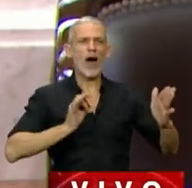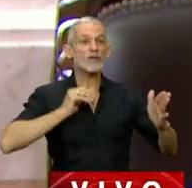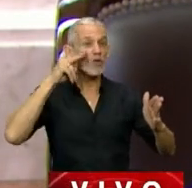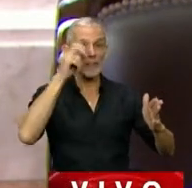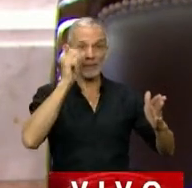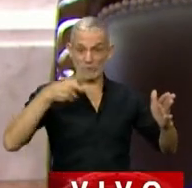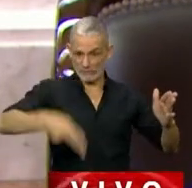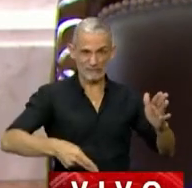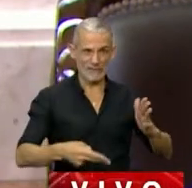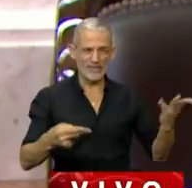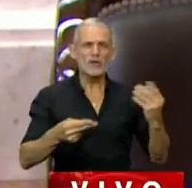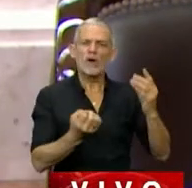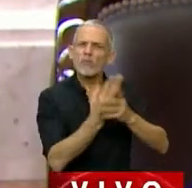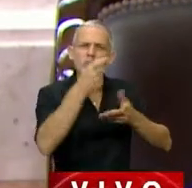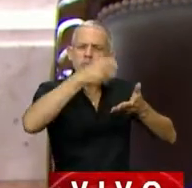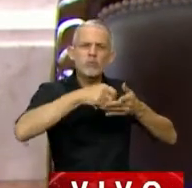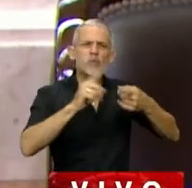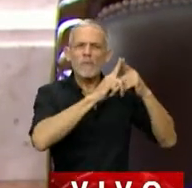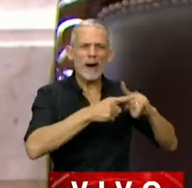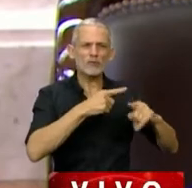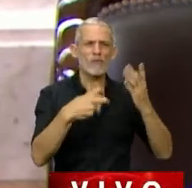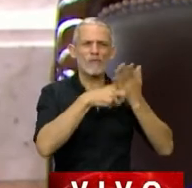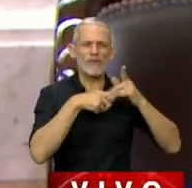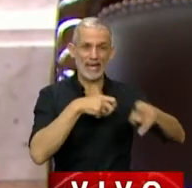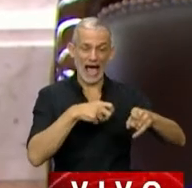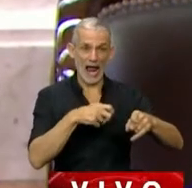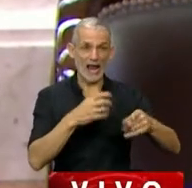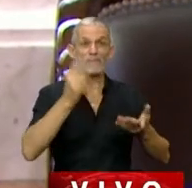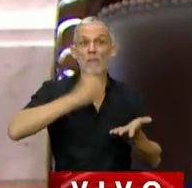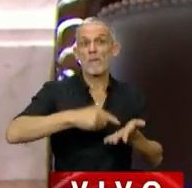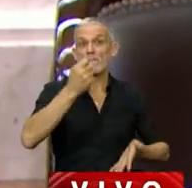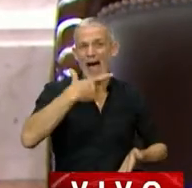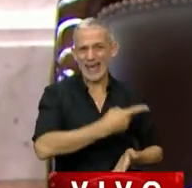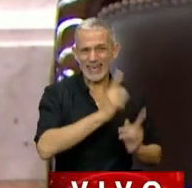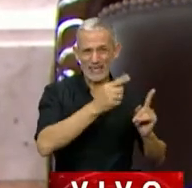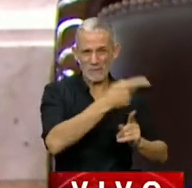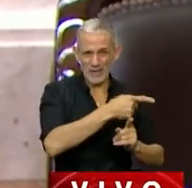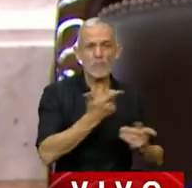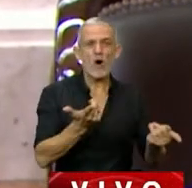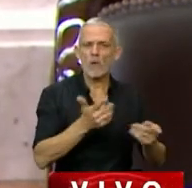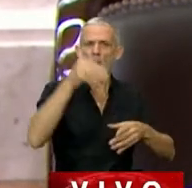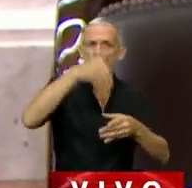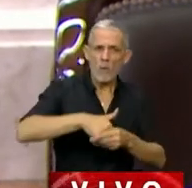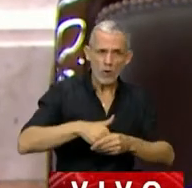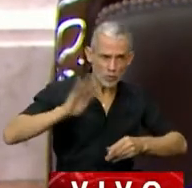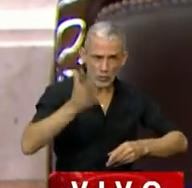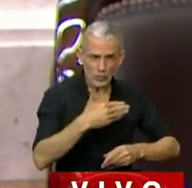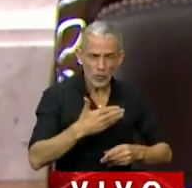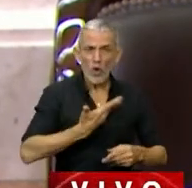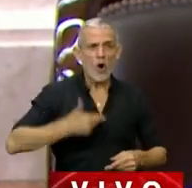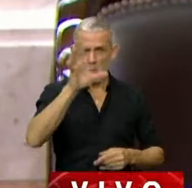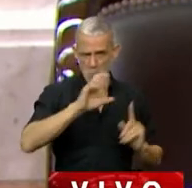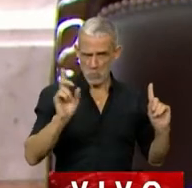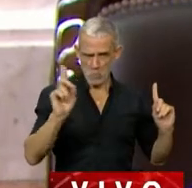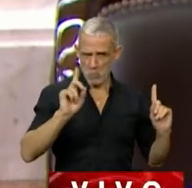22, nace en el pacto fiscal que impone Macri, que no votaron todos los